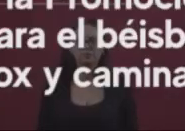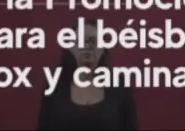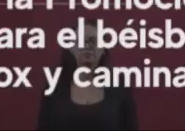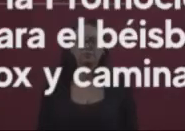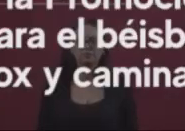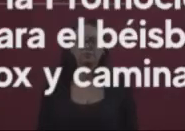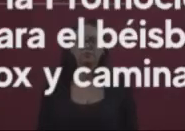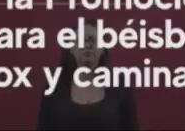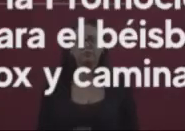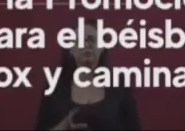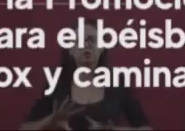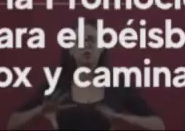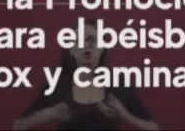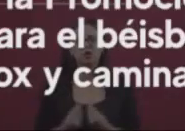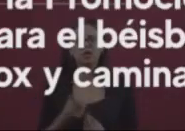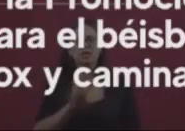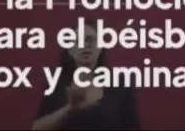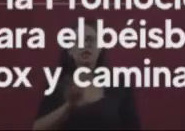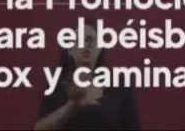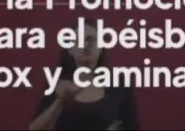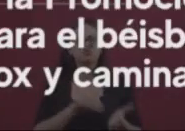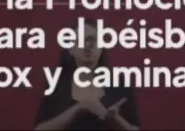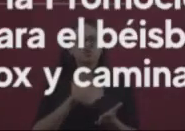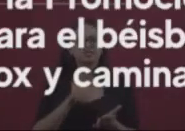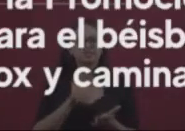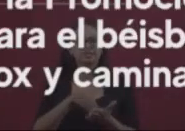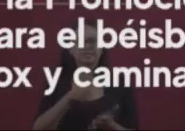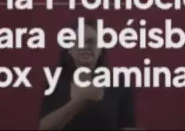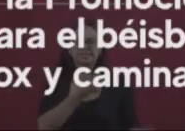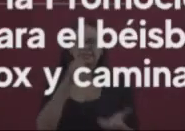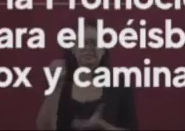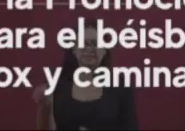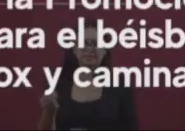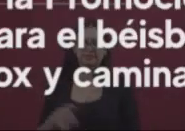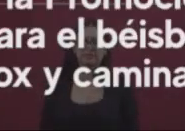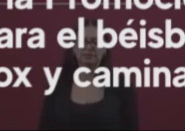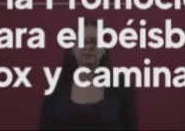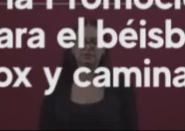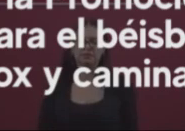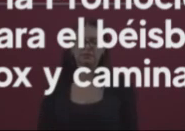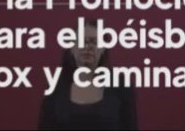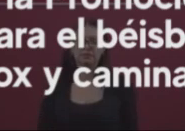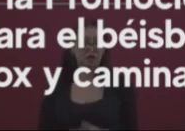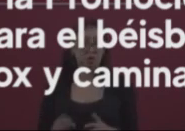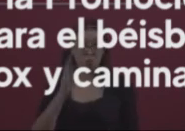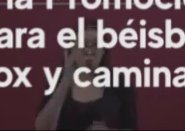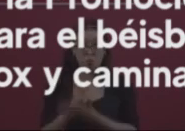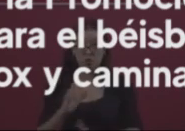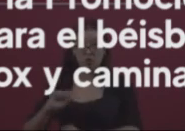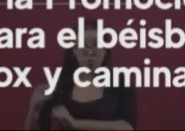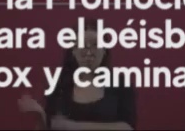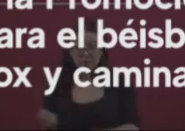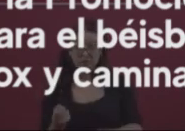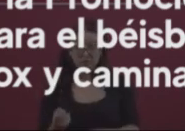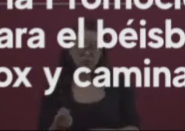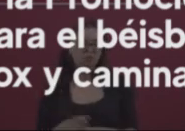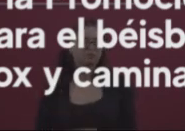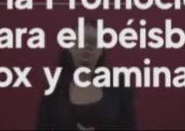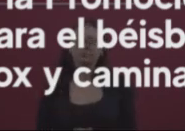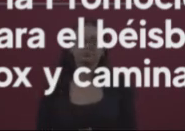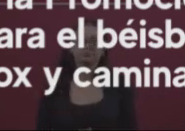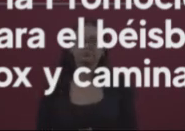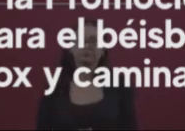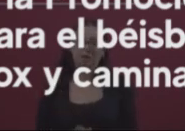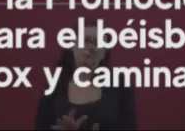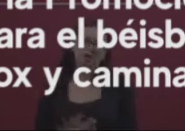son en total 500 millones pero no todo el béisbol la mayoría